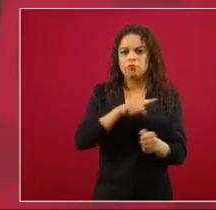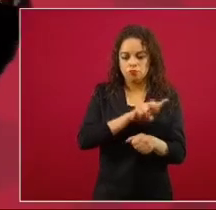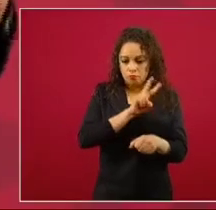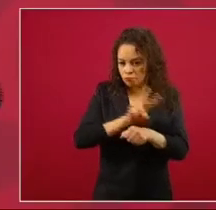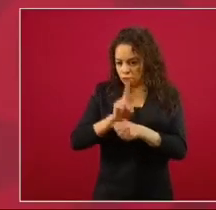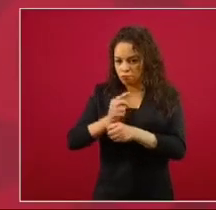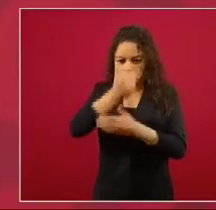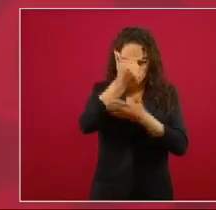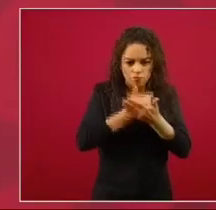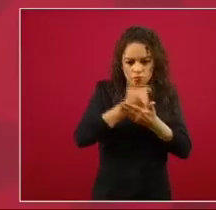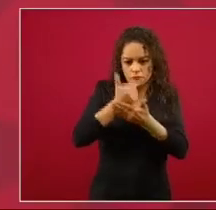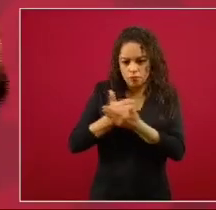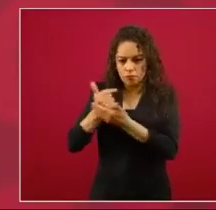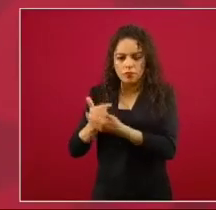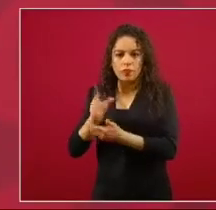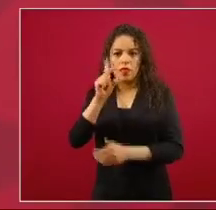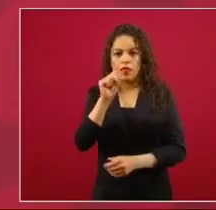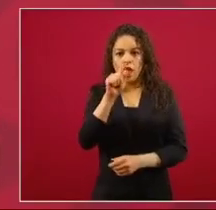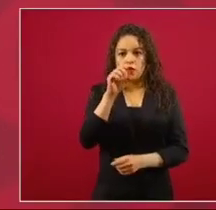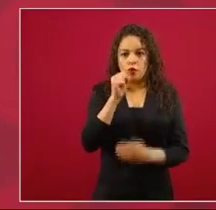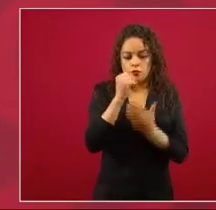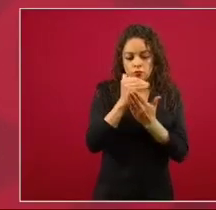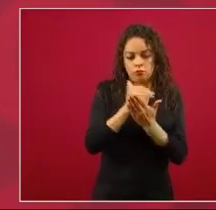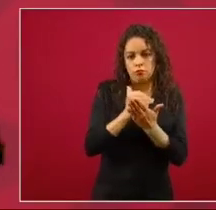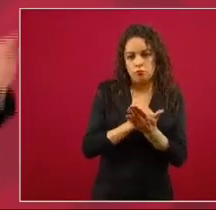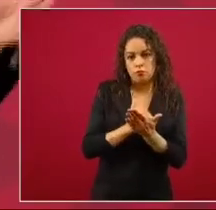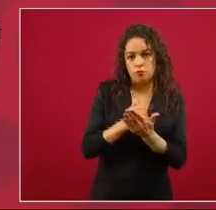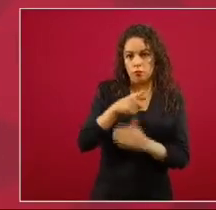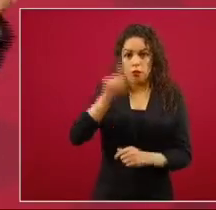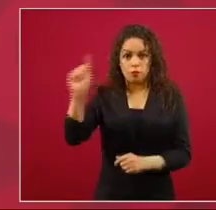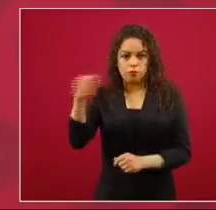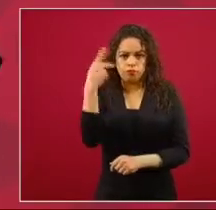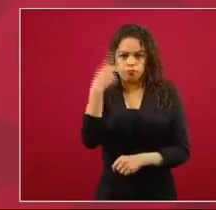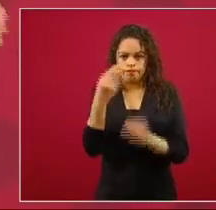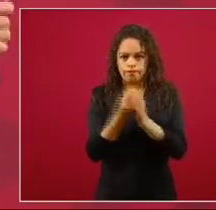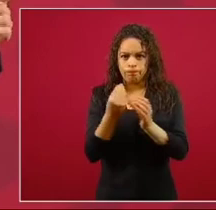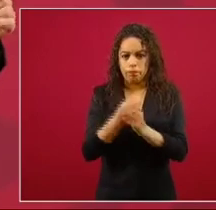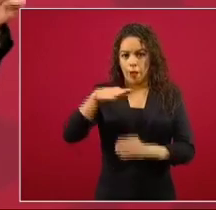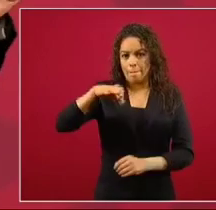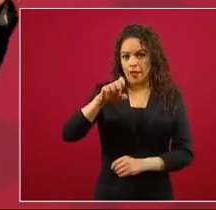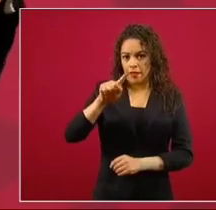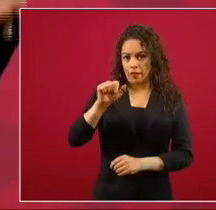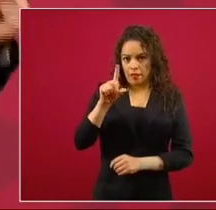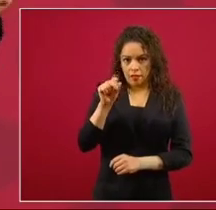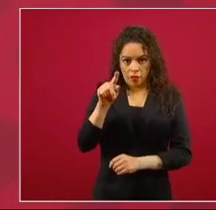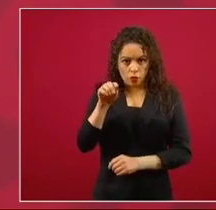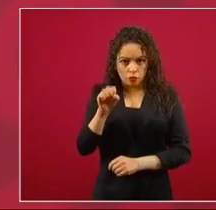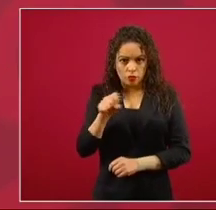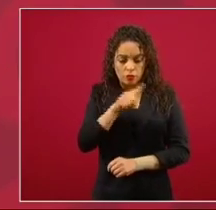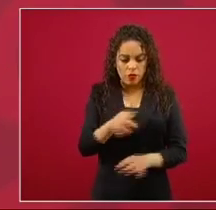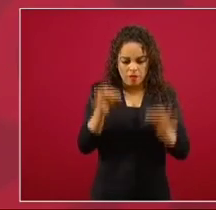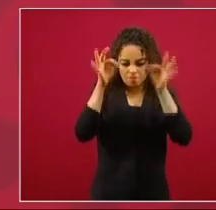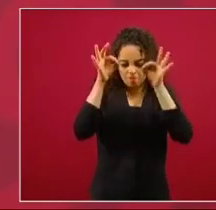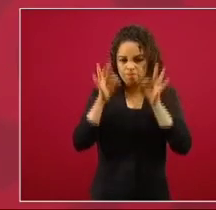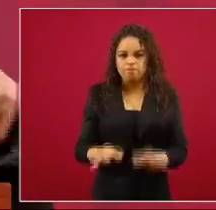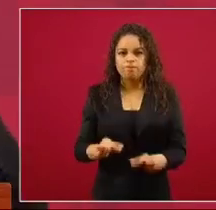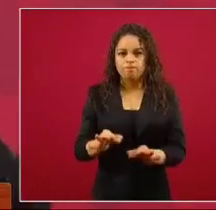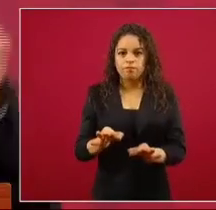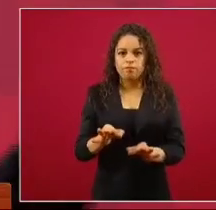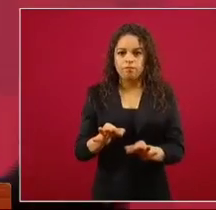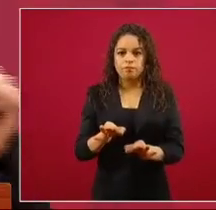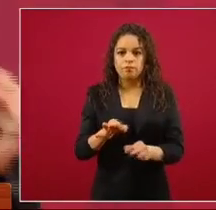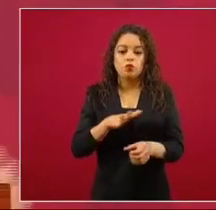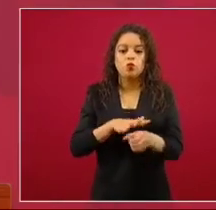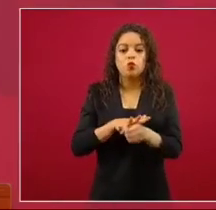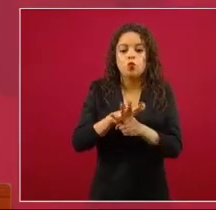datos, en donde se revisan los metadatos. Esto es un asunto técnico, pero se puede documentar exactamente qué fue lo que pasó de acuerdo